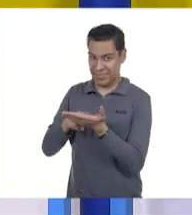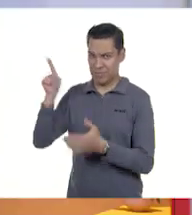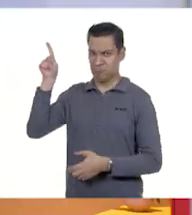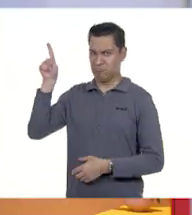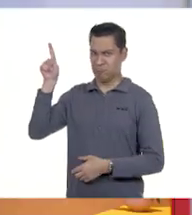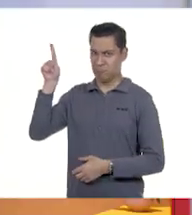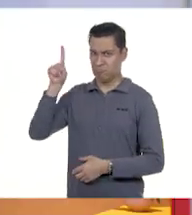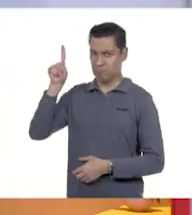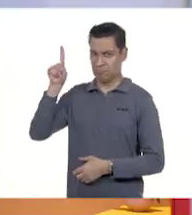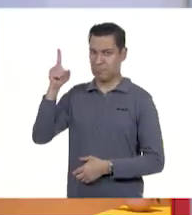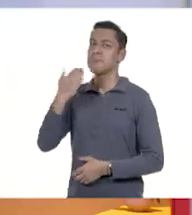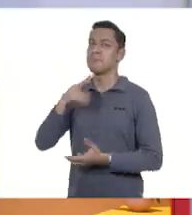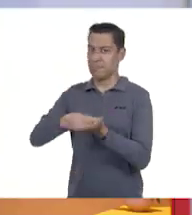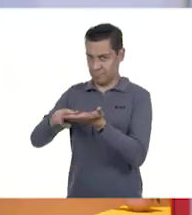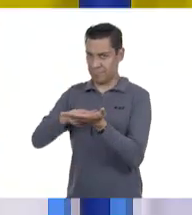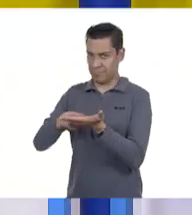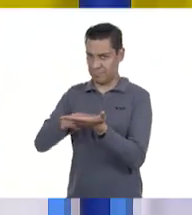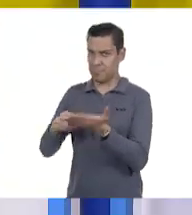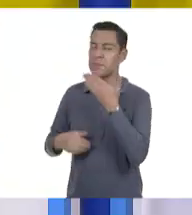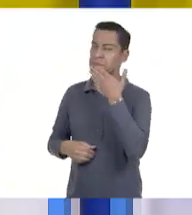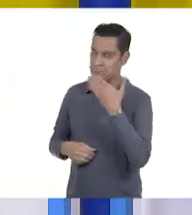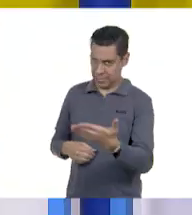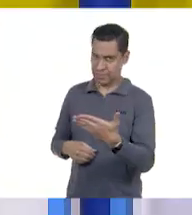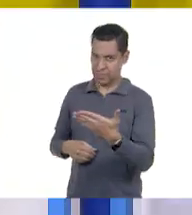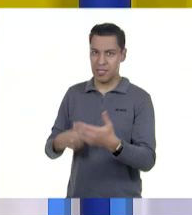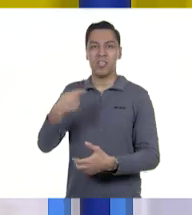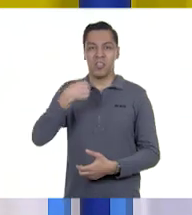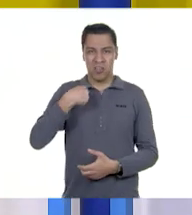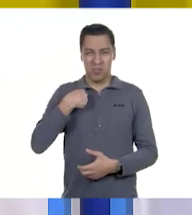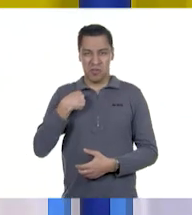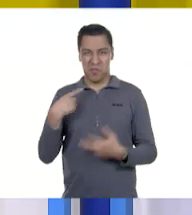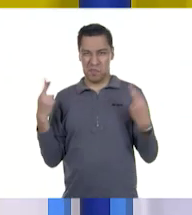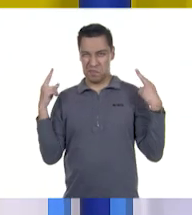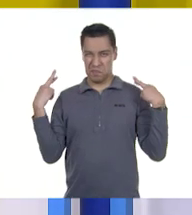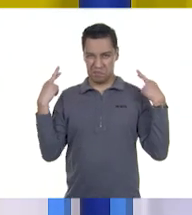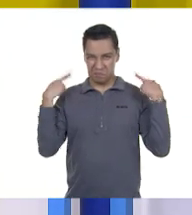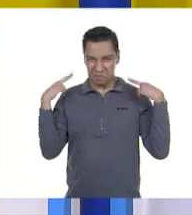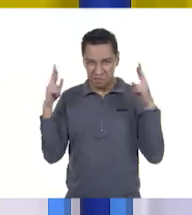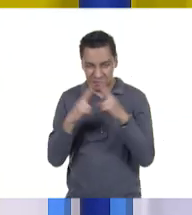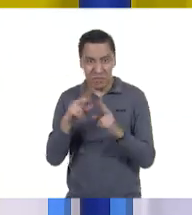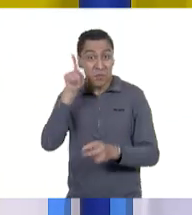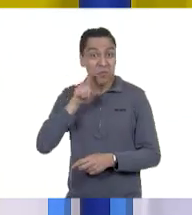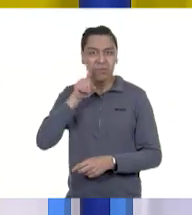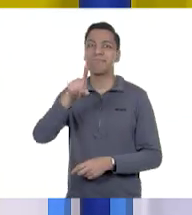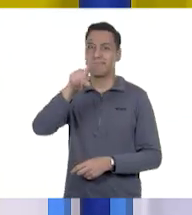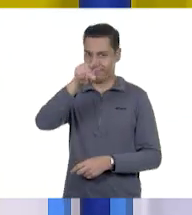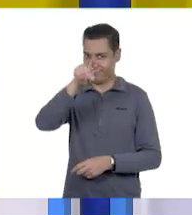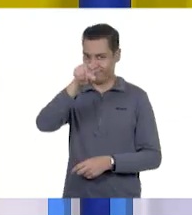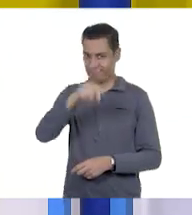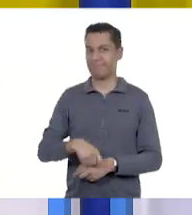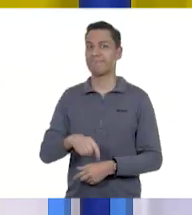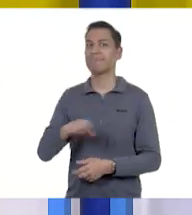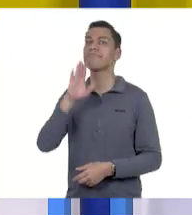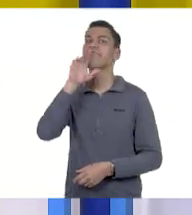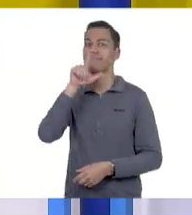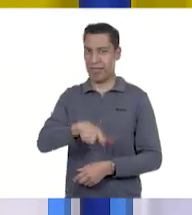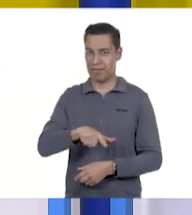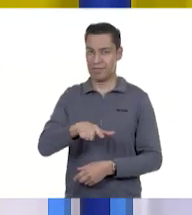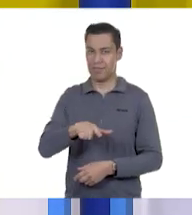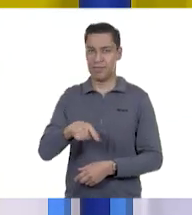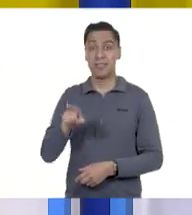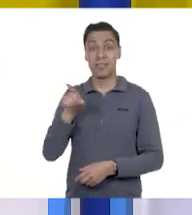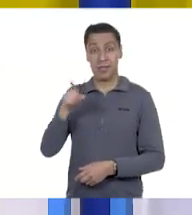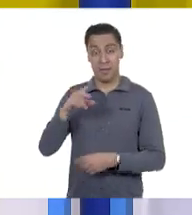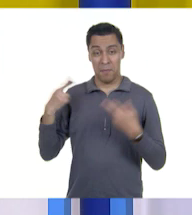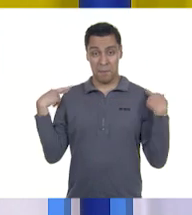De forma correcta. Porque recuerden que yo me lavé las manos de forma incorrecta. Fue en 5 segundos y nada más las mojé. Pero Eric sí hizo todo el procedimiento necesario para